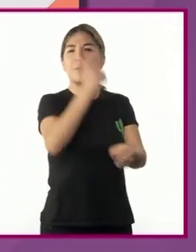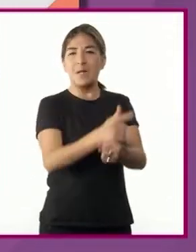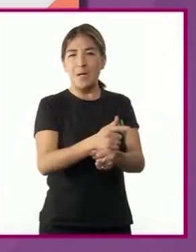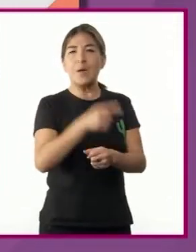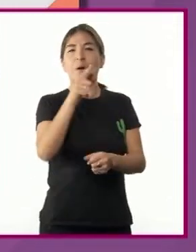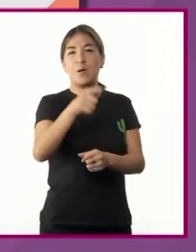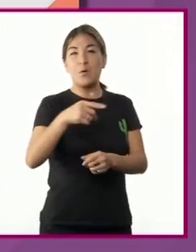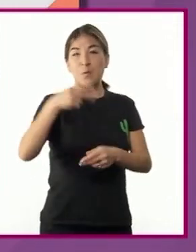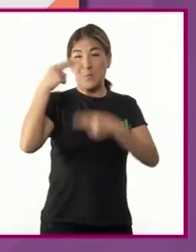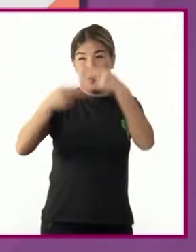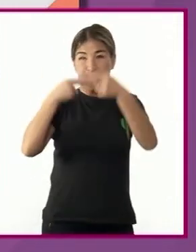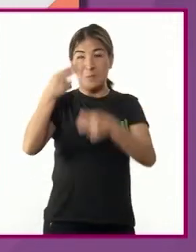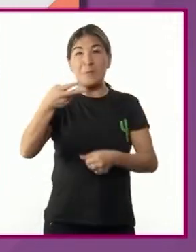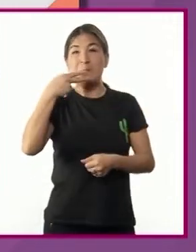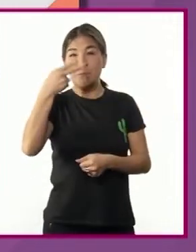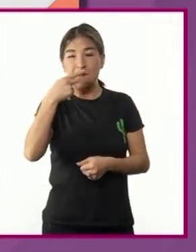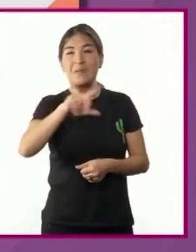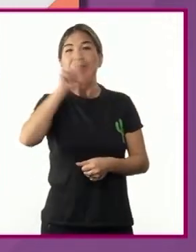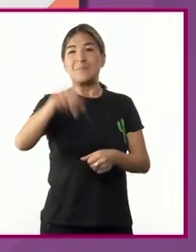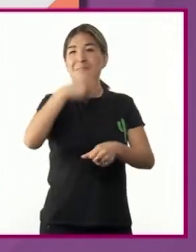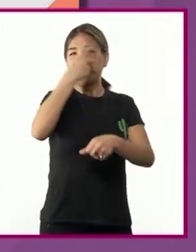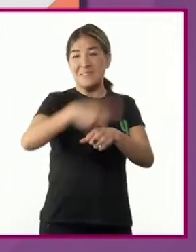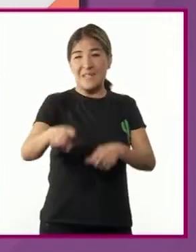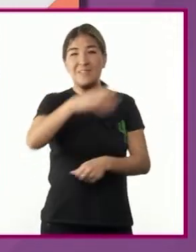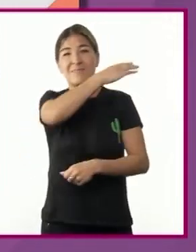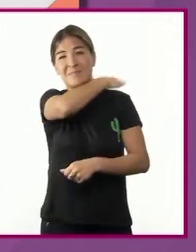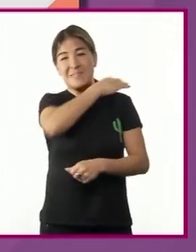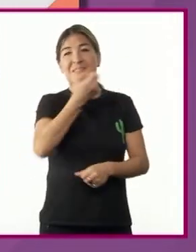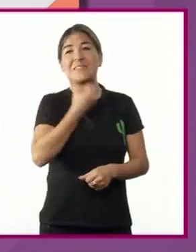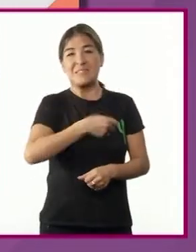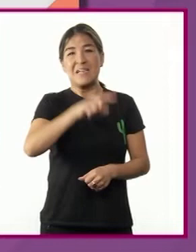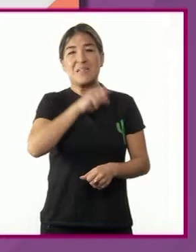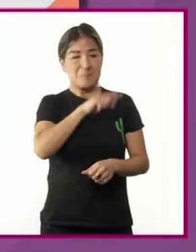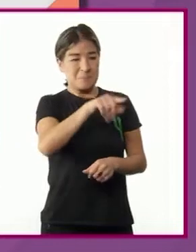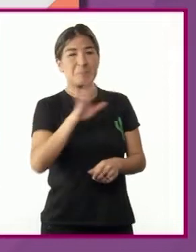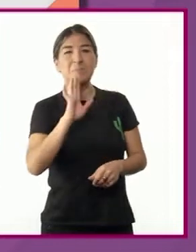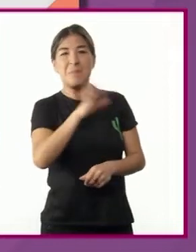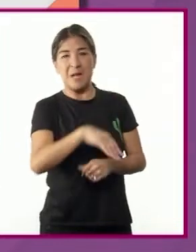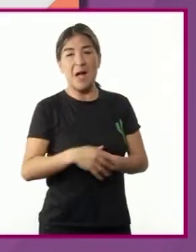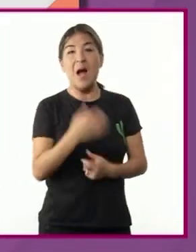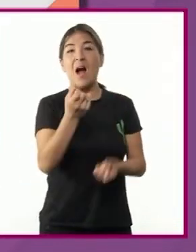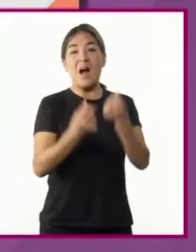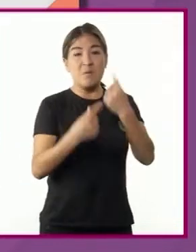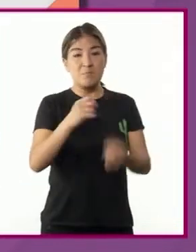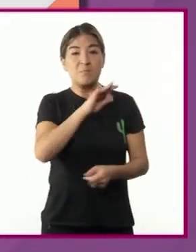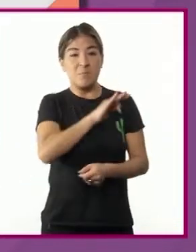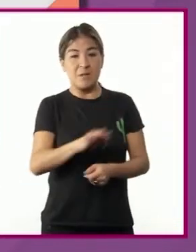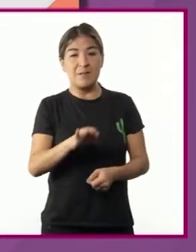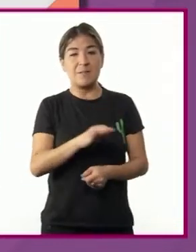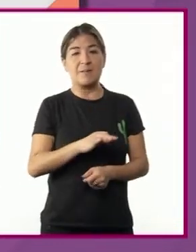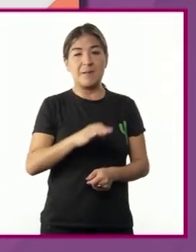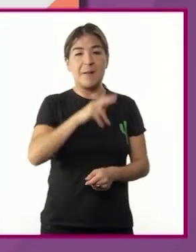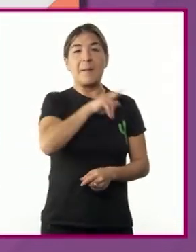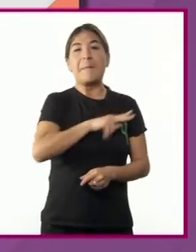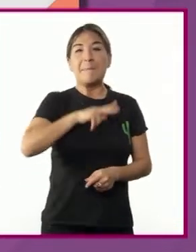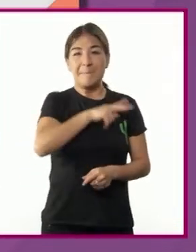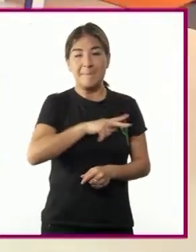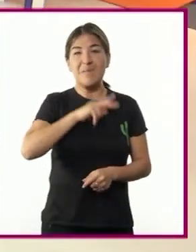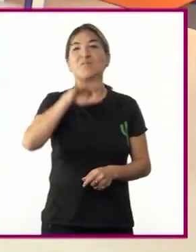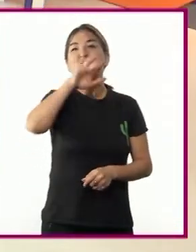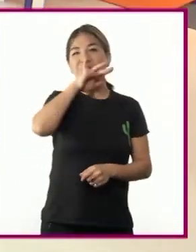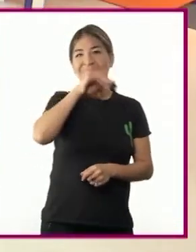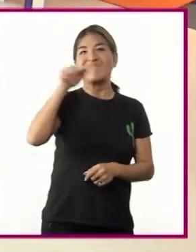del cigarro es nocivo para la salud, ya que contiene muchas sustancias tóxicas, algunas venenosas que contaminan el